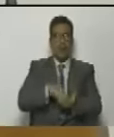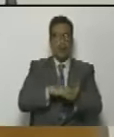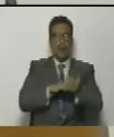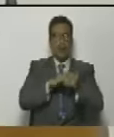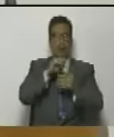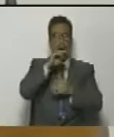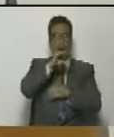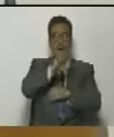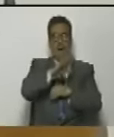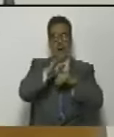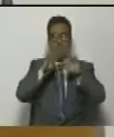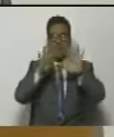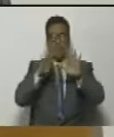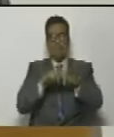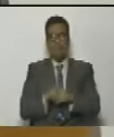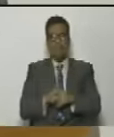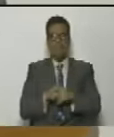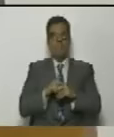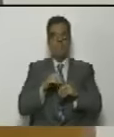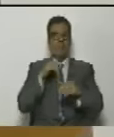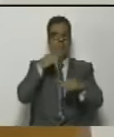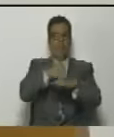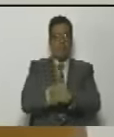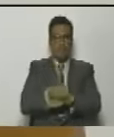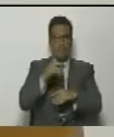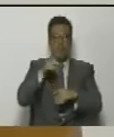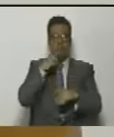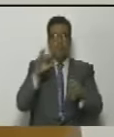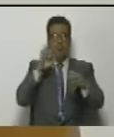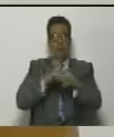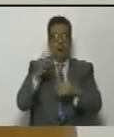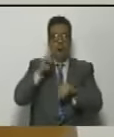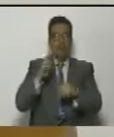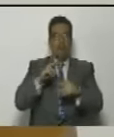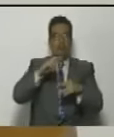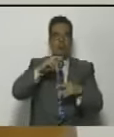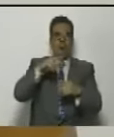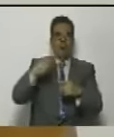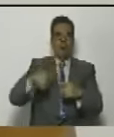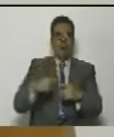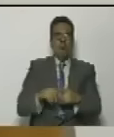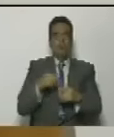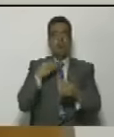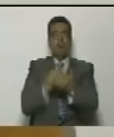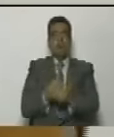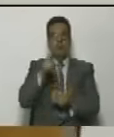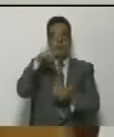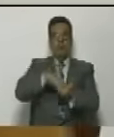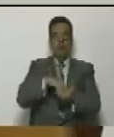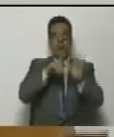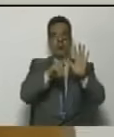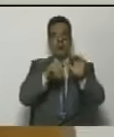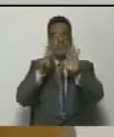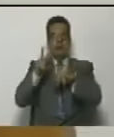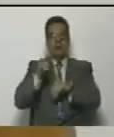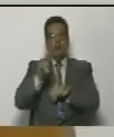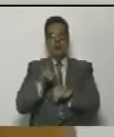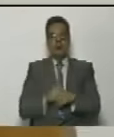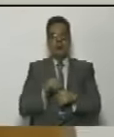1949, militando en el Partido Unión Republicana Democrática, hasta el